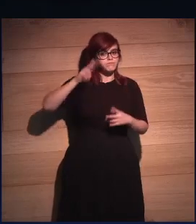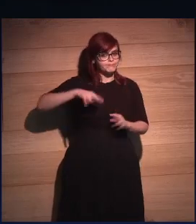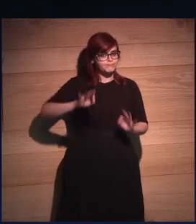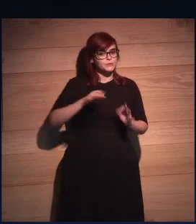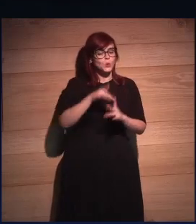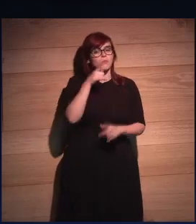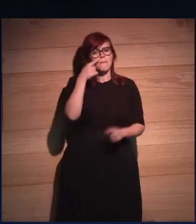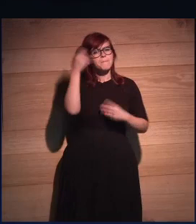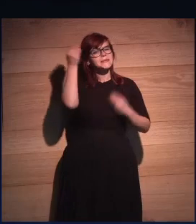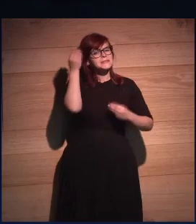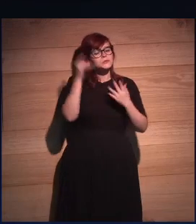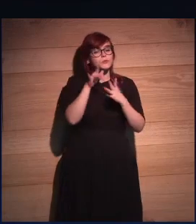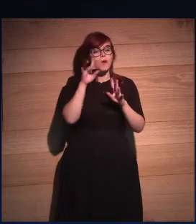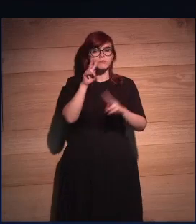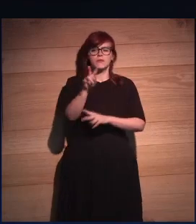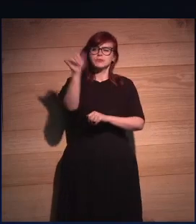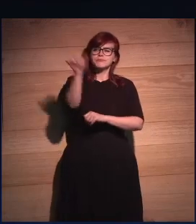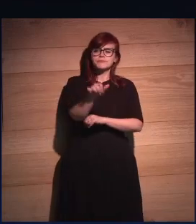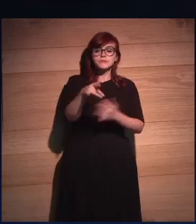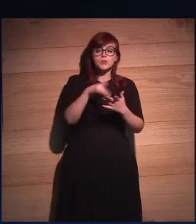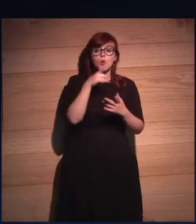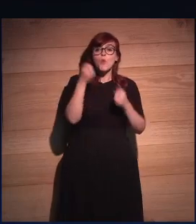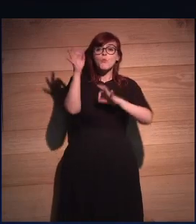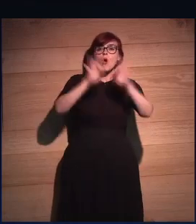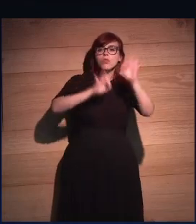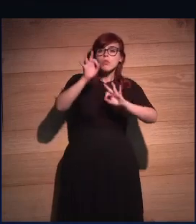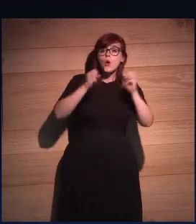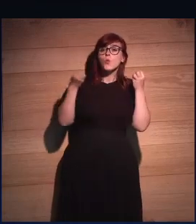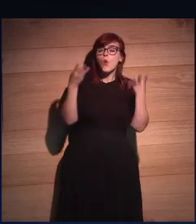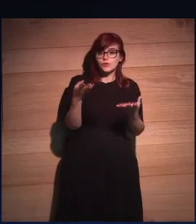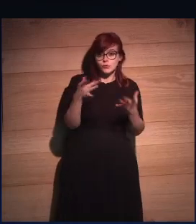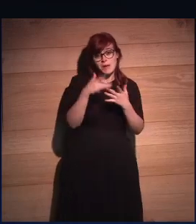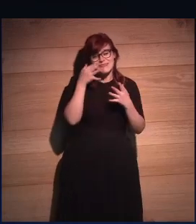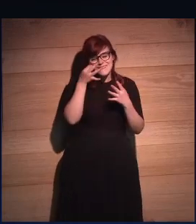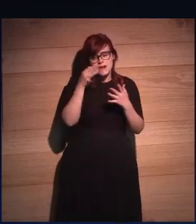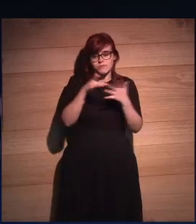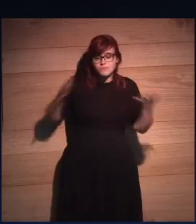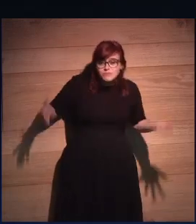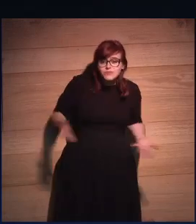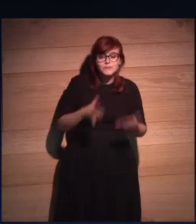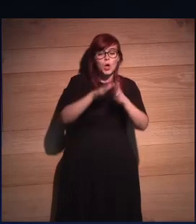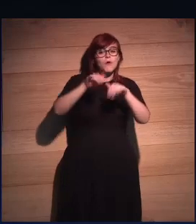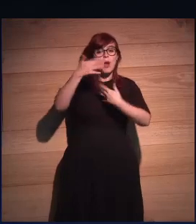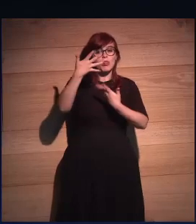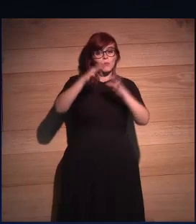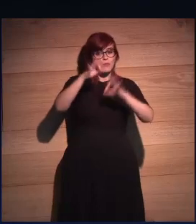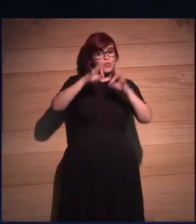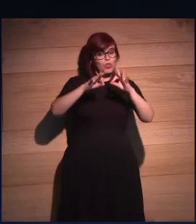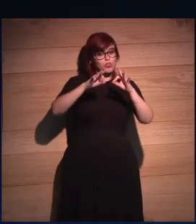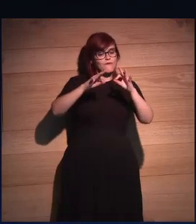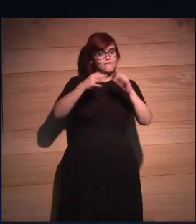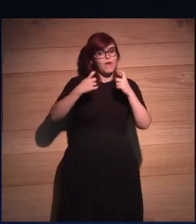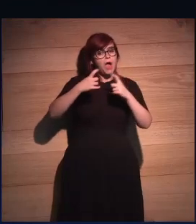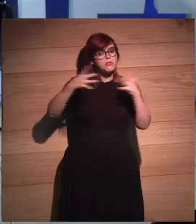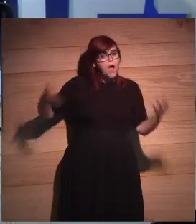estaba preguntando mientras lo veía cuánto de ese porcentaje, o sea, cuánto de ese empujón hacia el otro lado, el 50%, ha